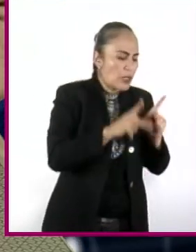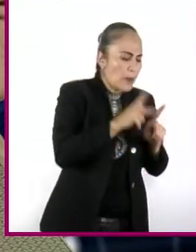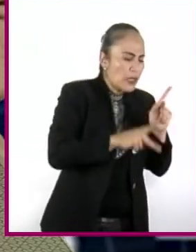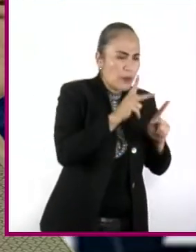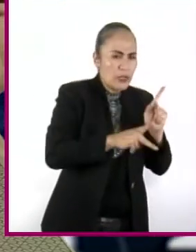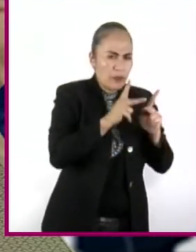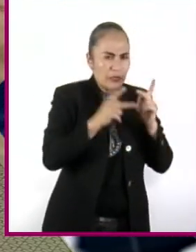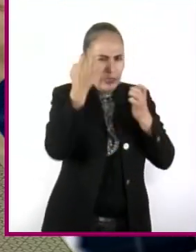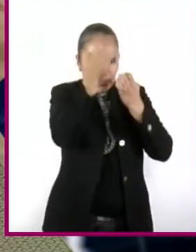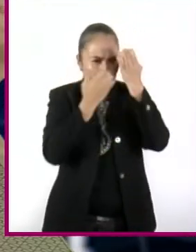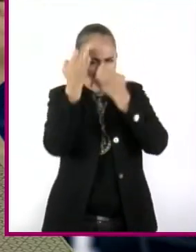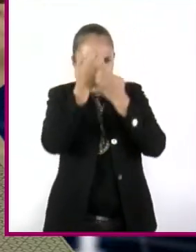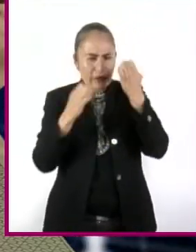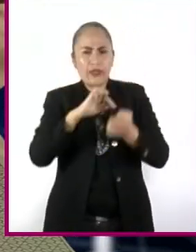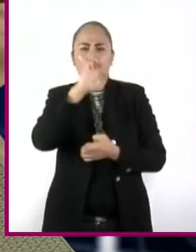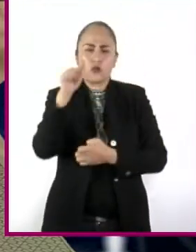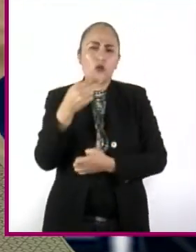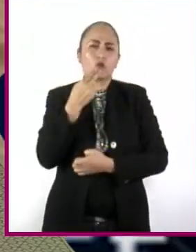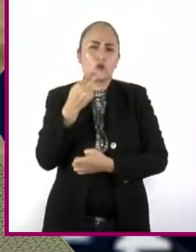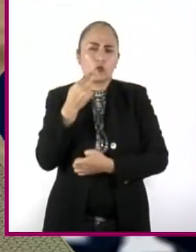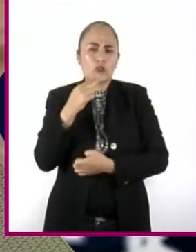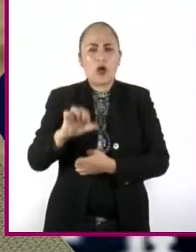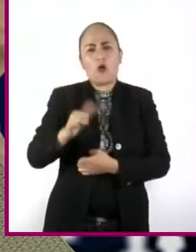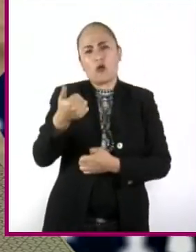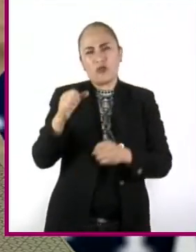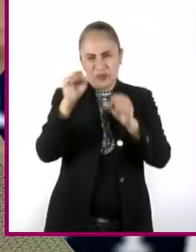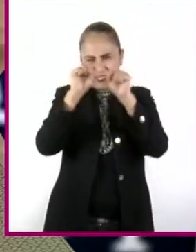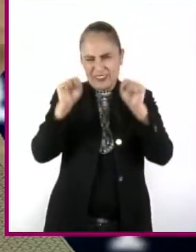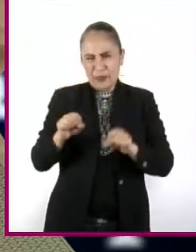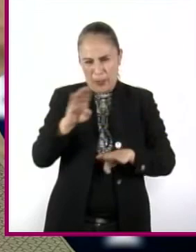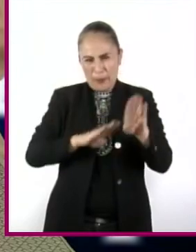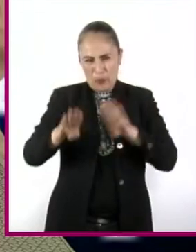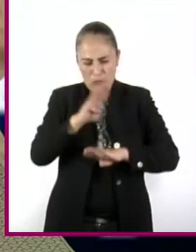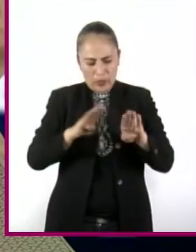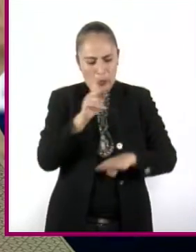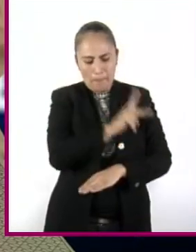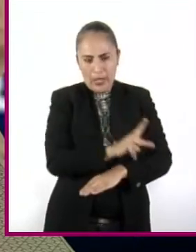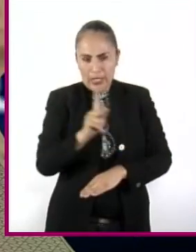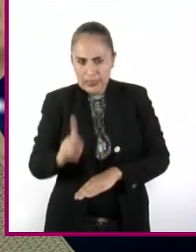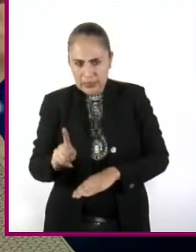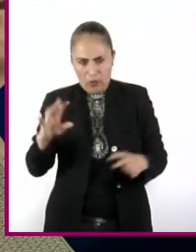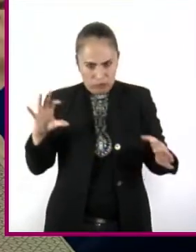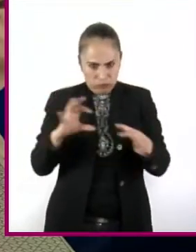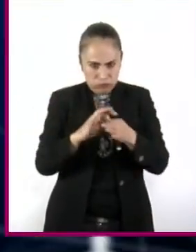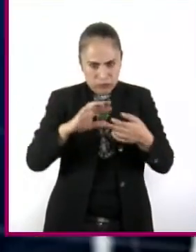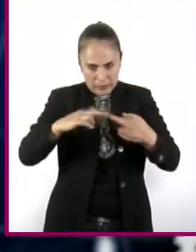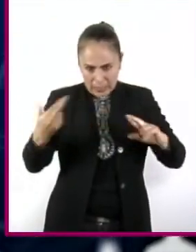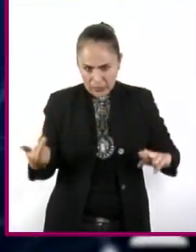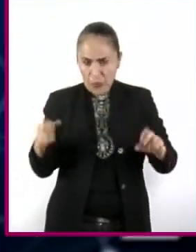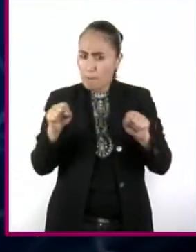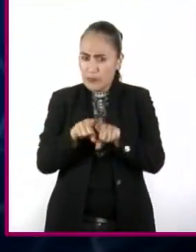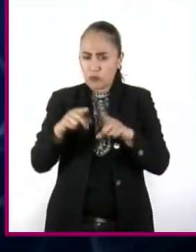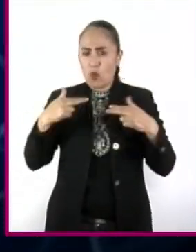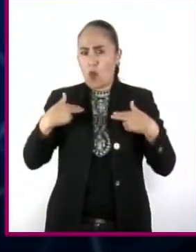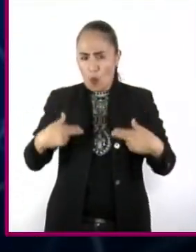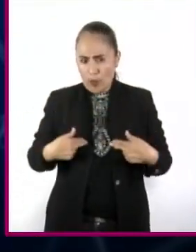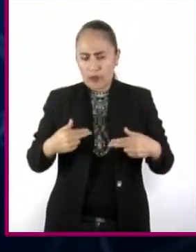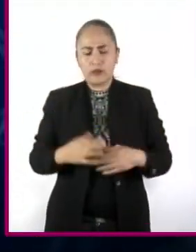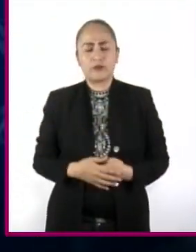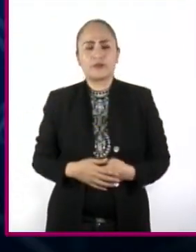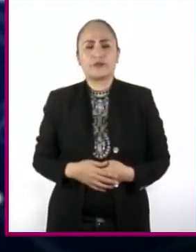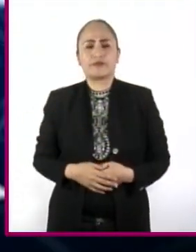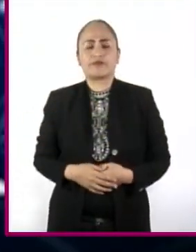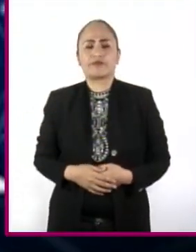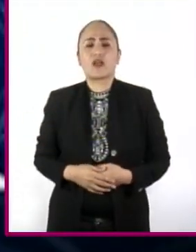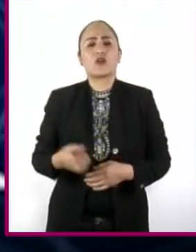Y si tiene aplicaciones en sistemas biológicos como este, entonces también en los sistemas humanos. Cualquier sociedad y